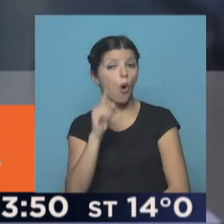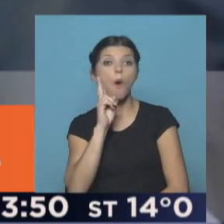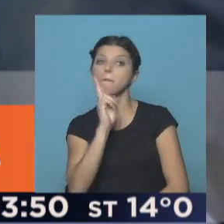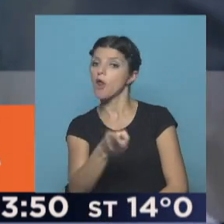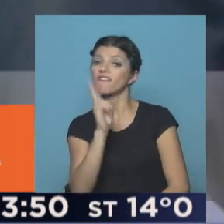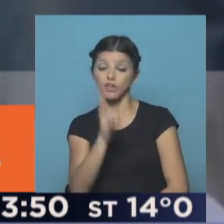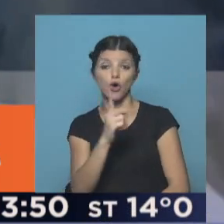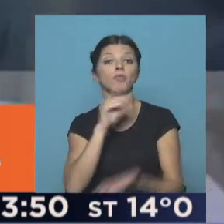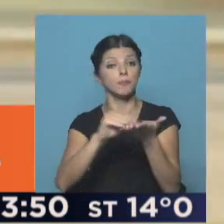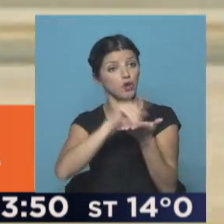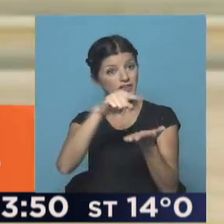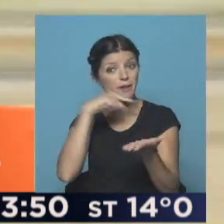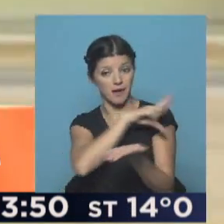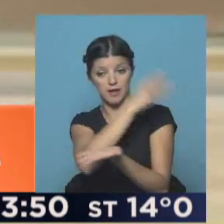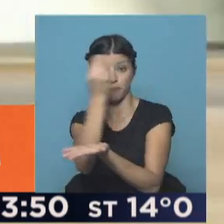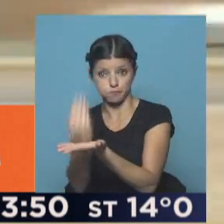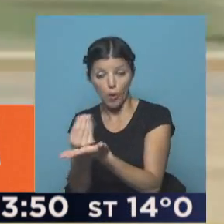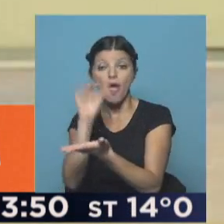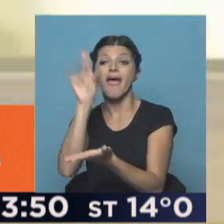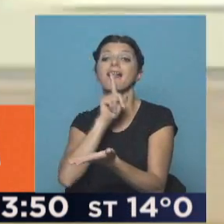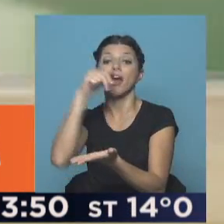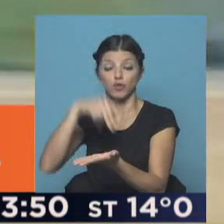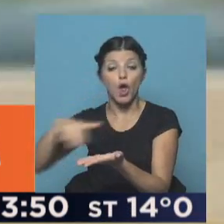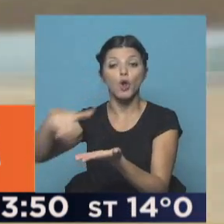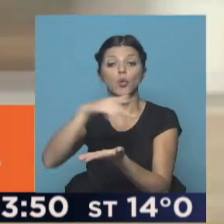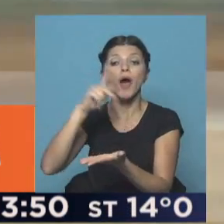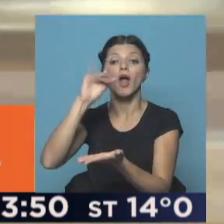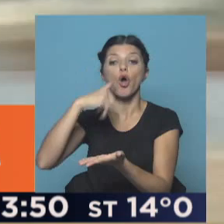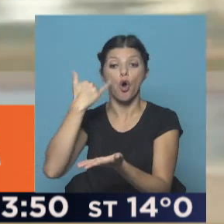diputados alemanes en la base militar de la OTAN en Konya, donde está